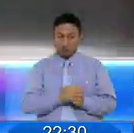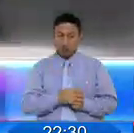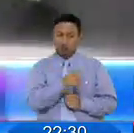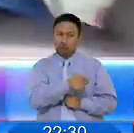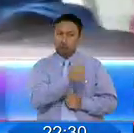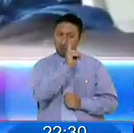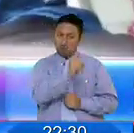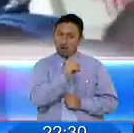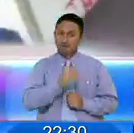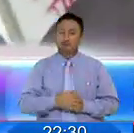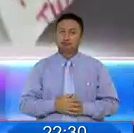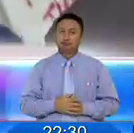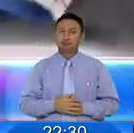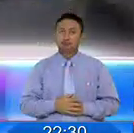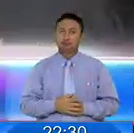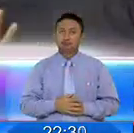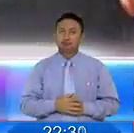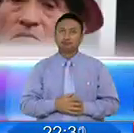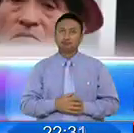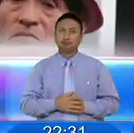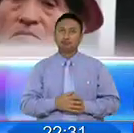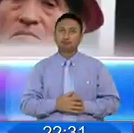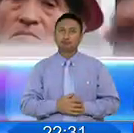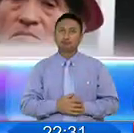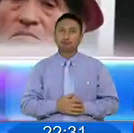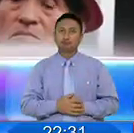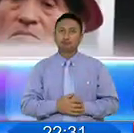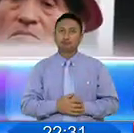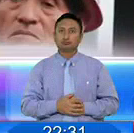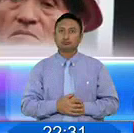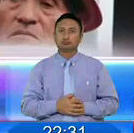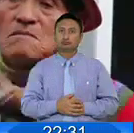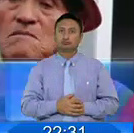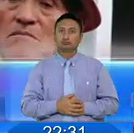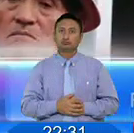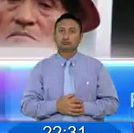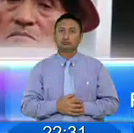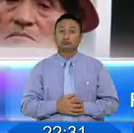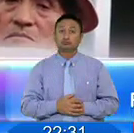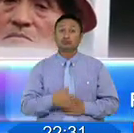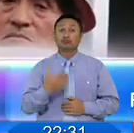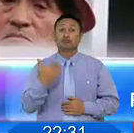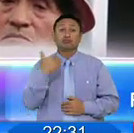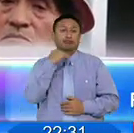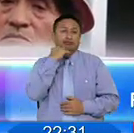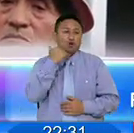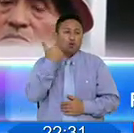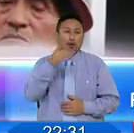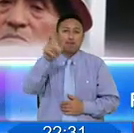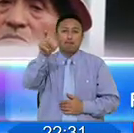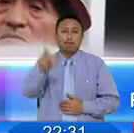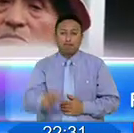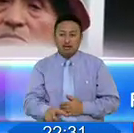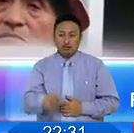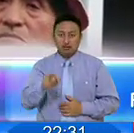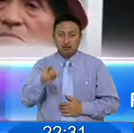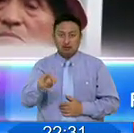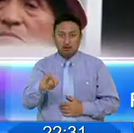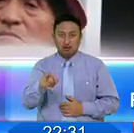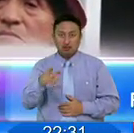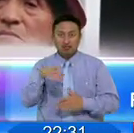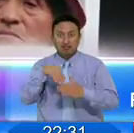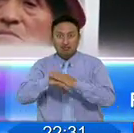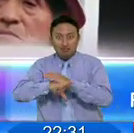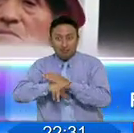indígenas que están protestando. Y ahí cae alguna persona que está haciendo actos